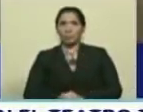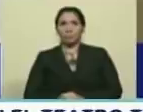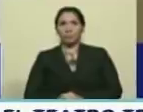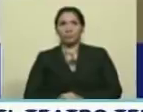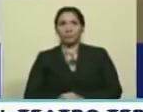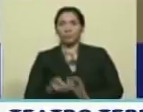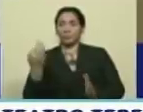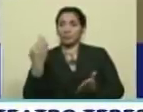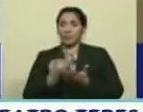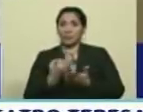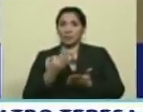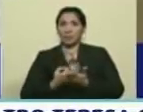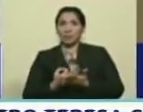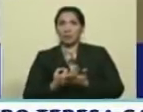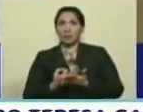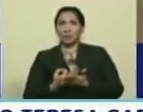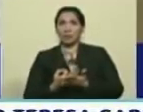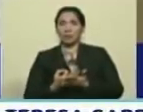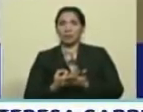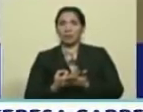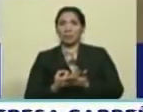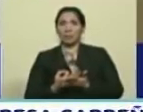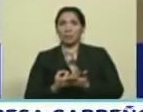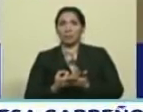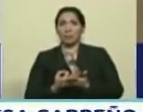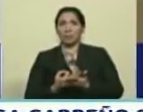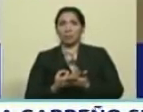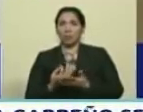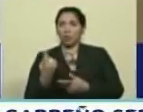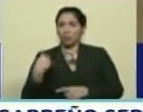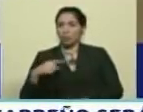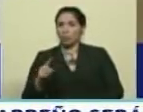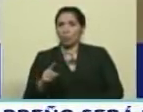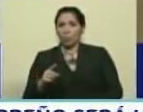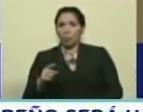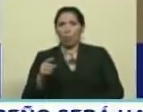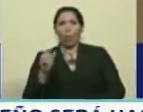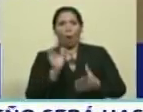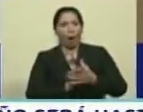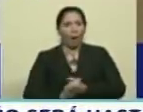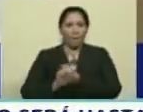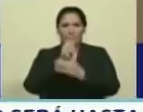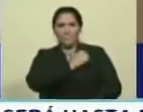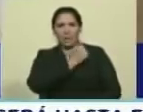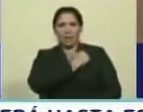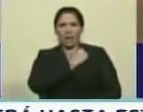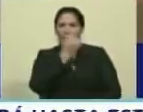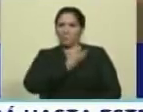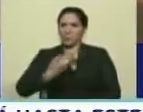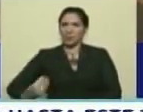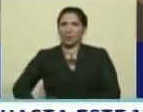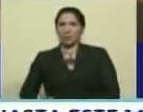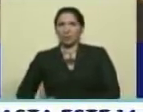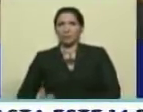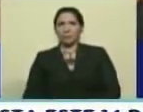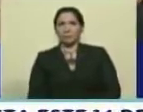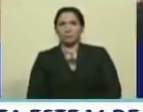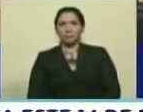siempre tuvo, compañero Díaz-Canel, compañero Daniel Ortega, Roosevelt, Esquerri, camarada,